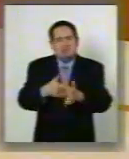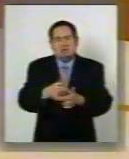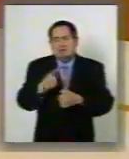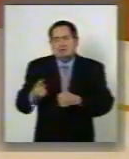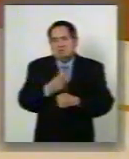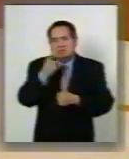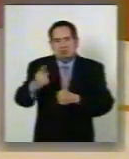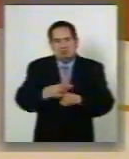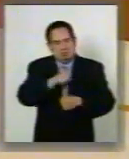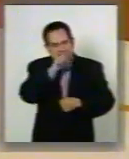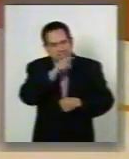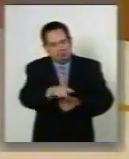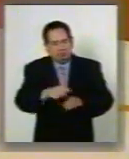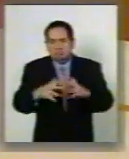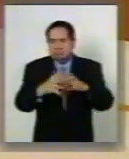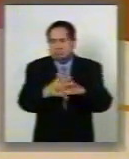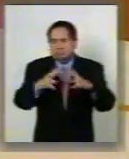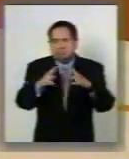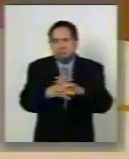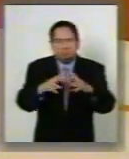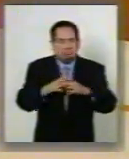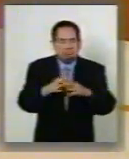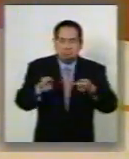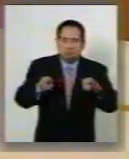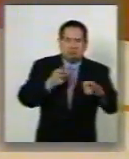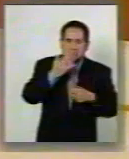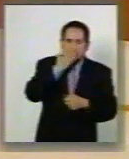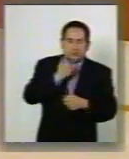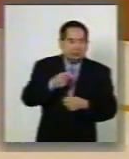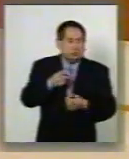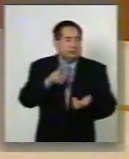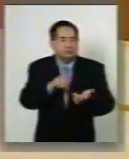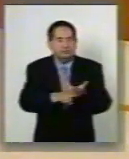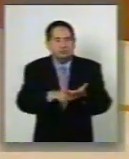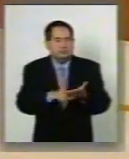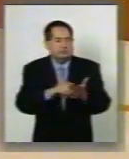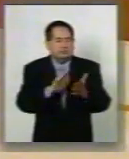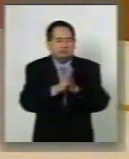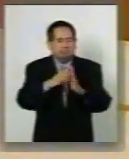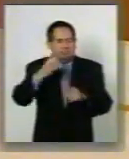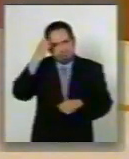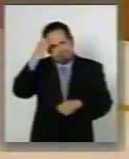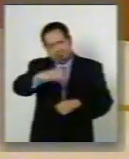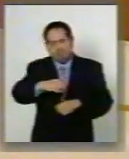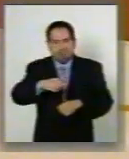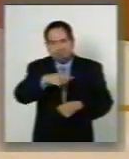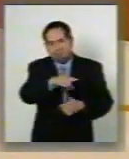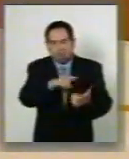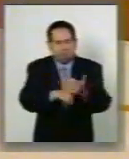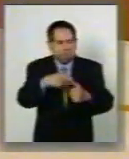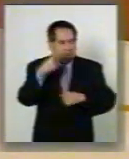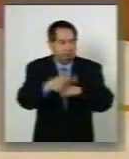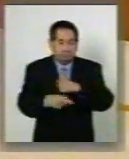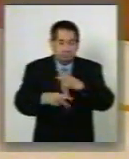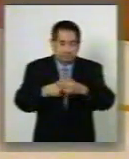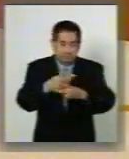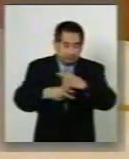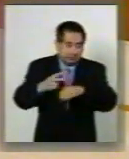de la máquina de la guerra y su contraparte, la máquina criminal, sus